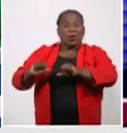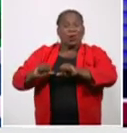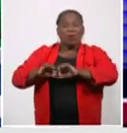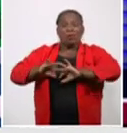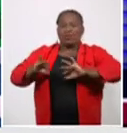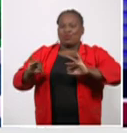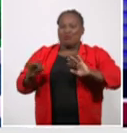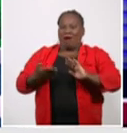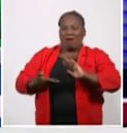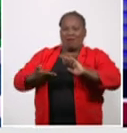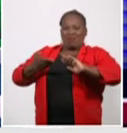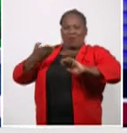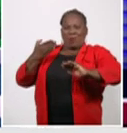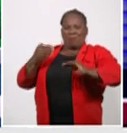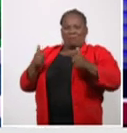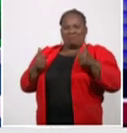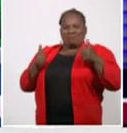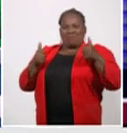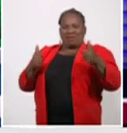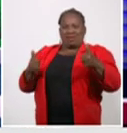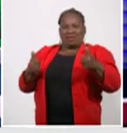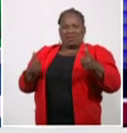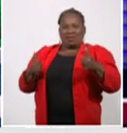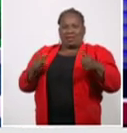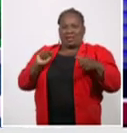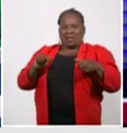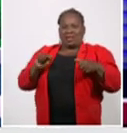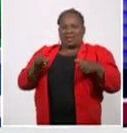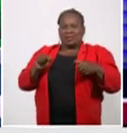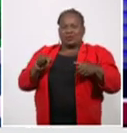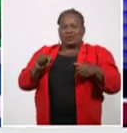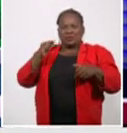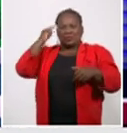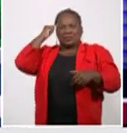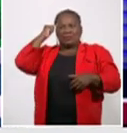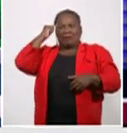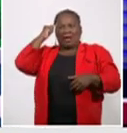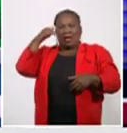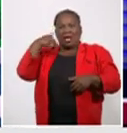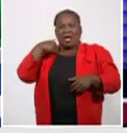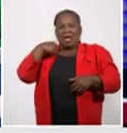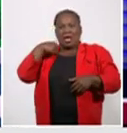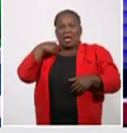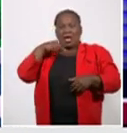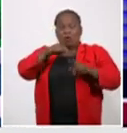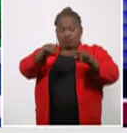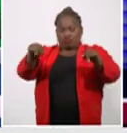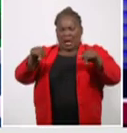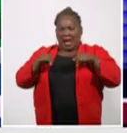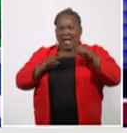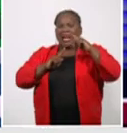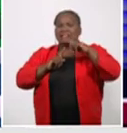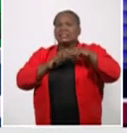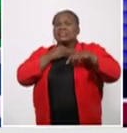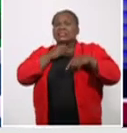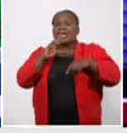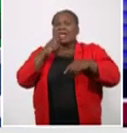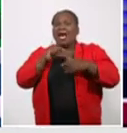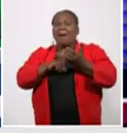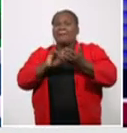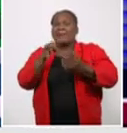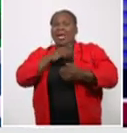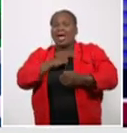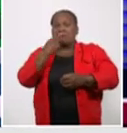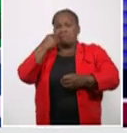recuperan, pues el hecho ese, te puedes imaginar lo que es estar metido en una sala de terapia intensiva, ver personas